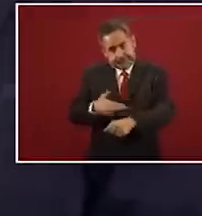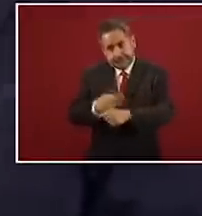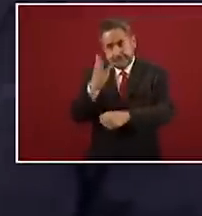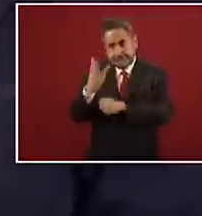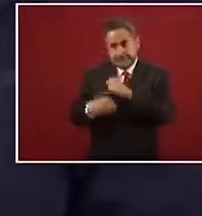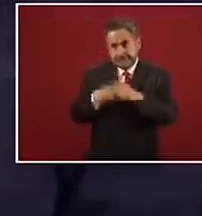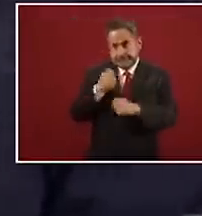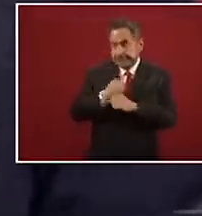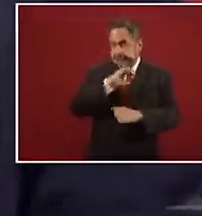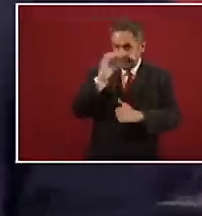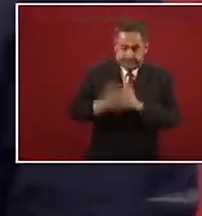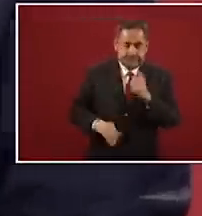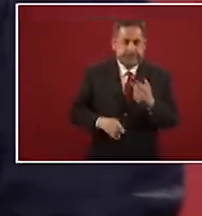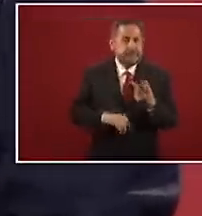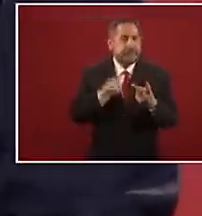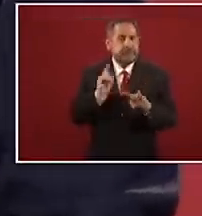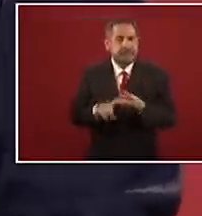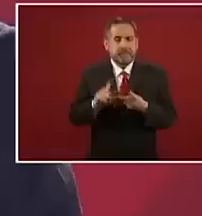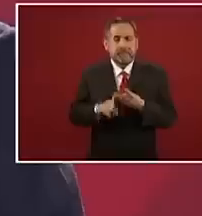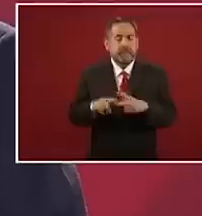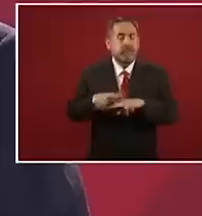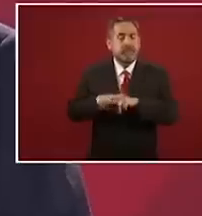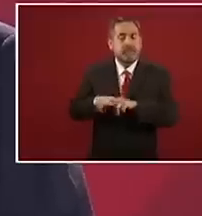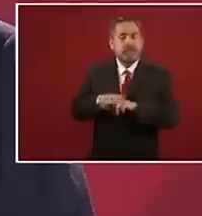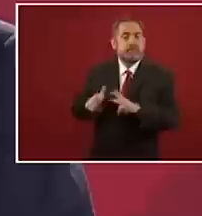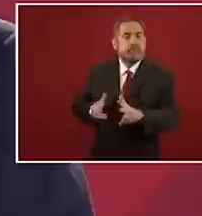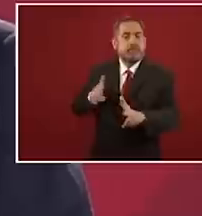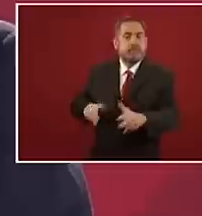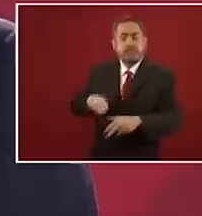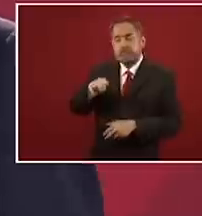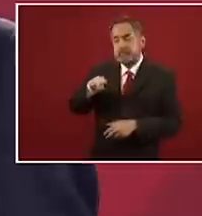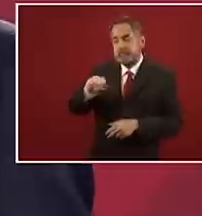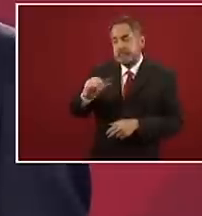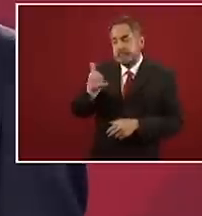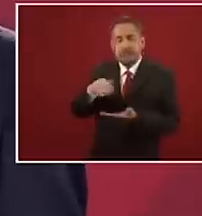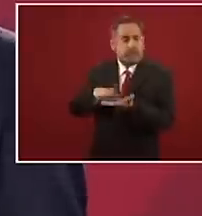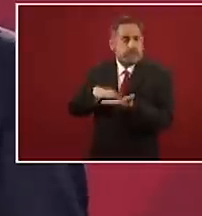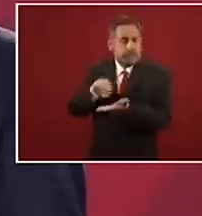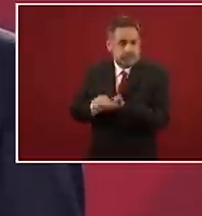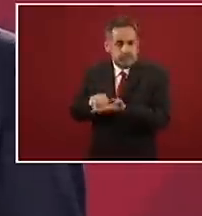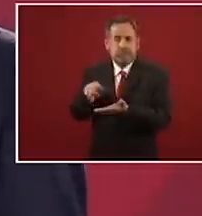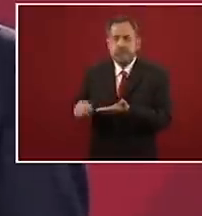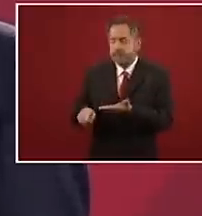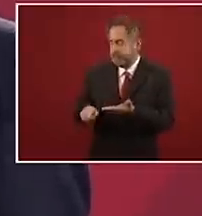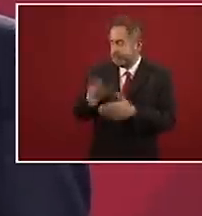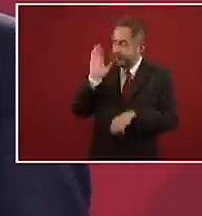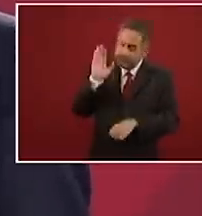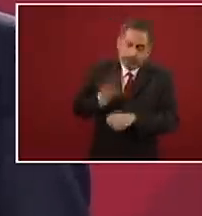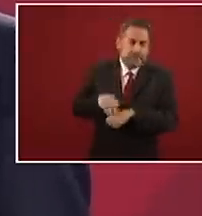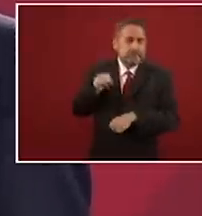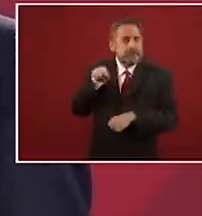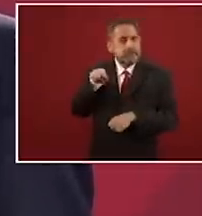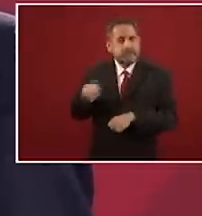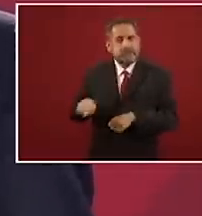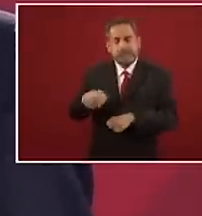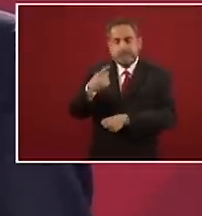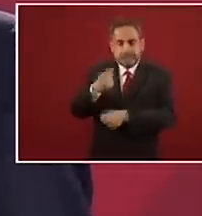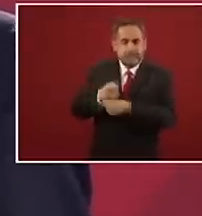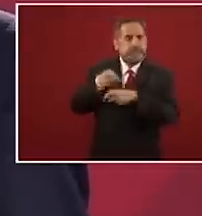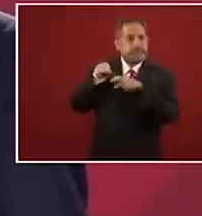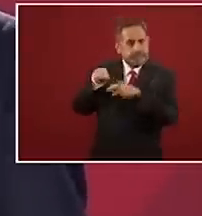3 años. El Tren Maya, esa es la obra que